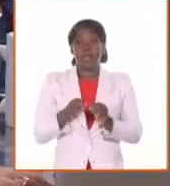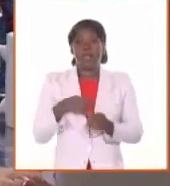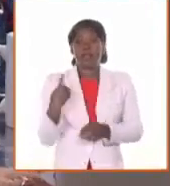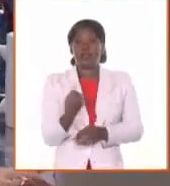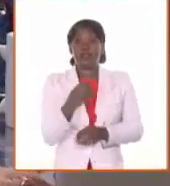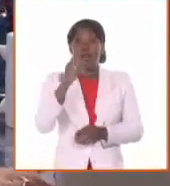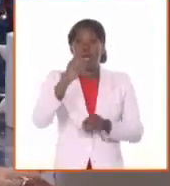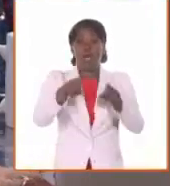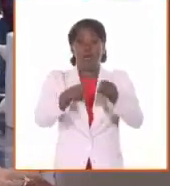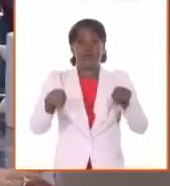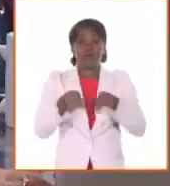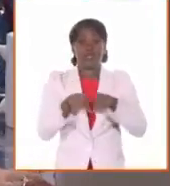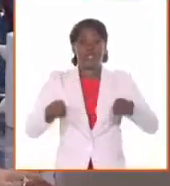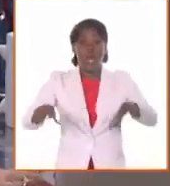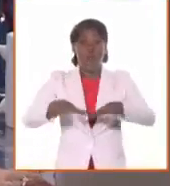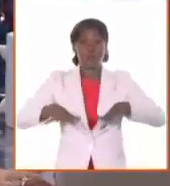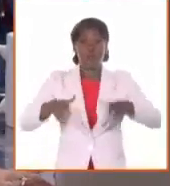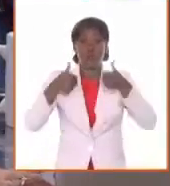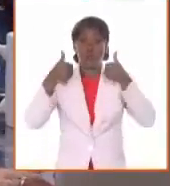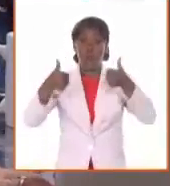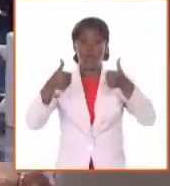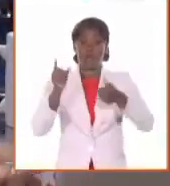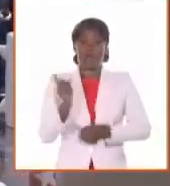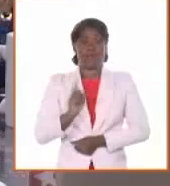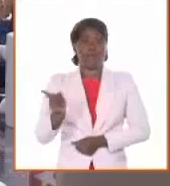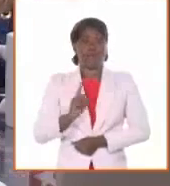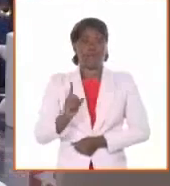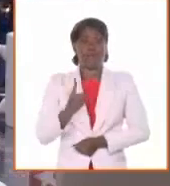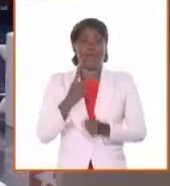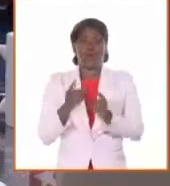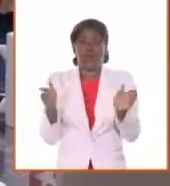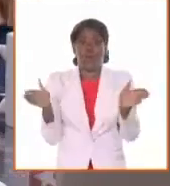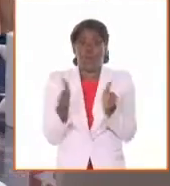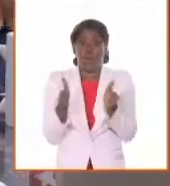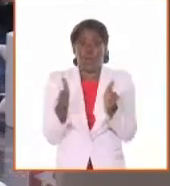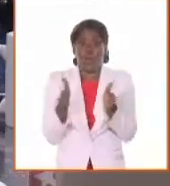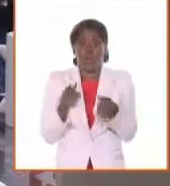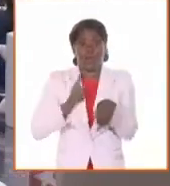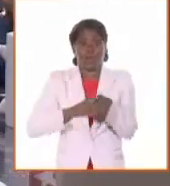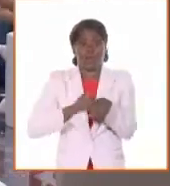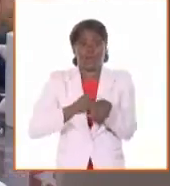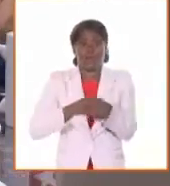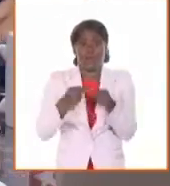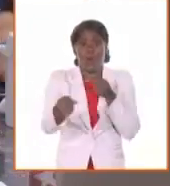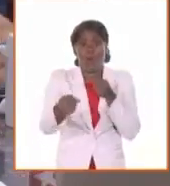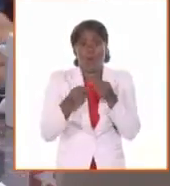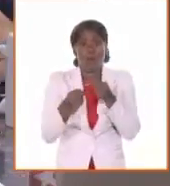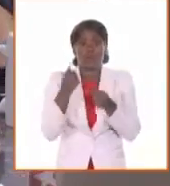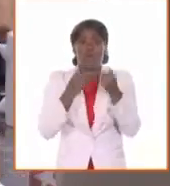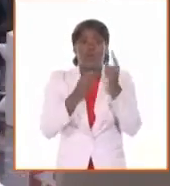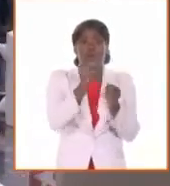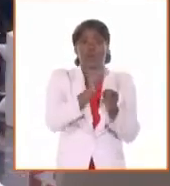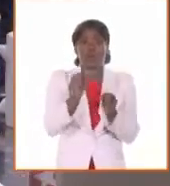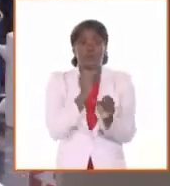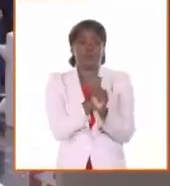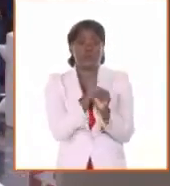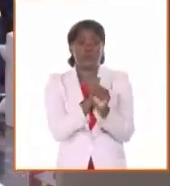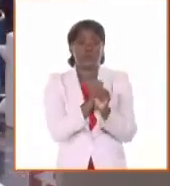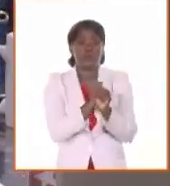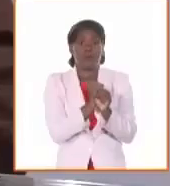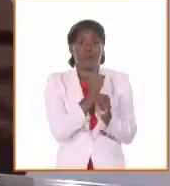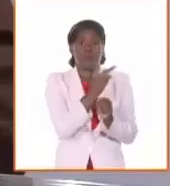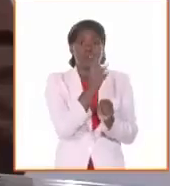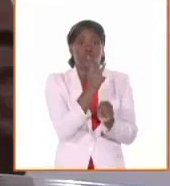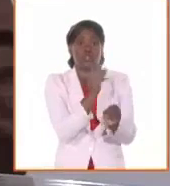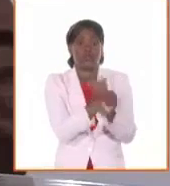buenas condiciones para poder prestar el servicio es decir exactamente es un tema que trabajan allí exactamente